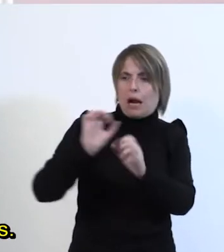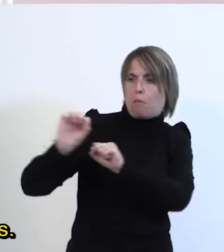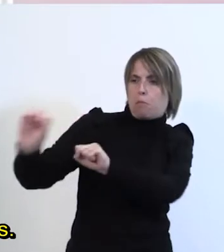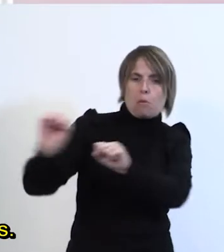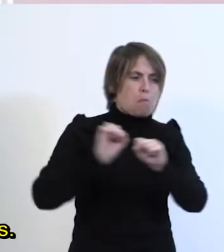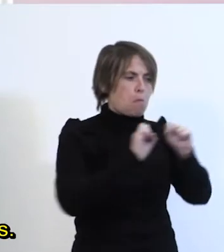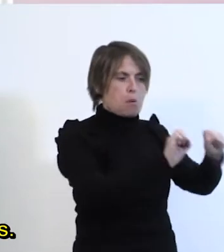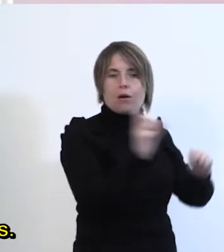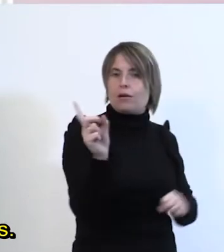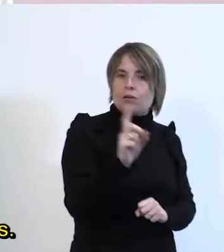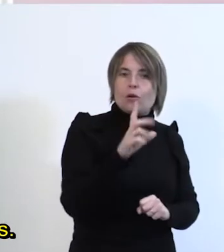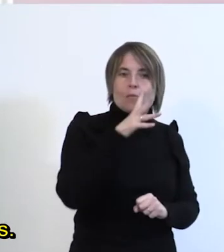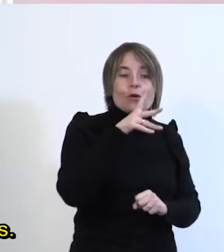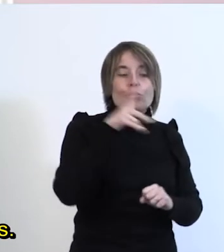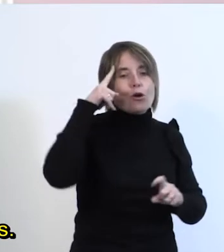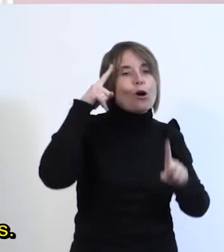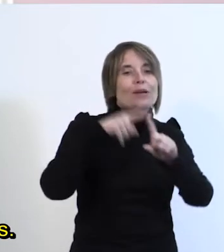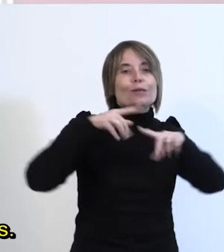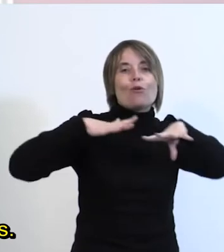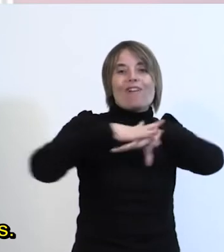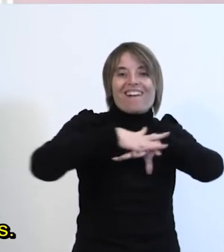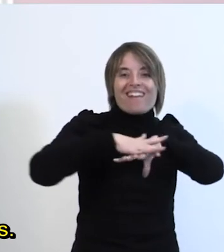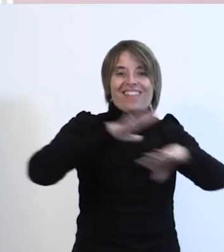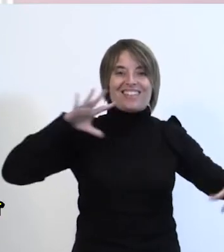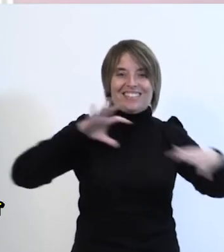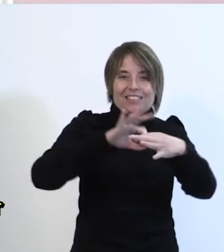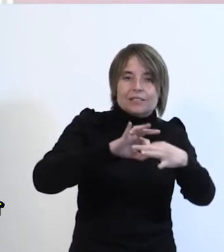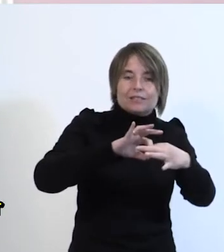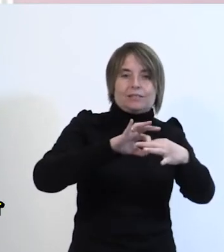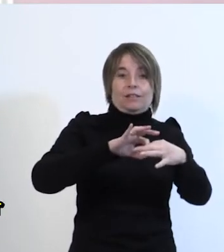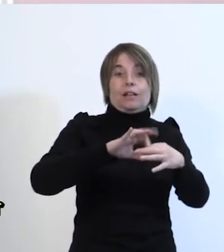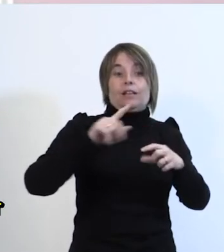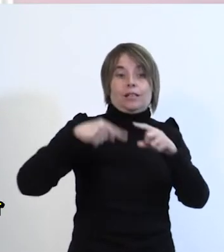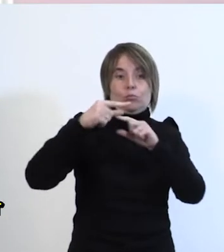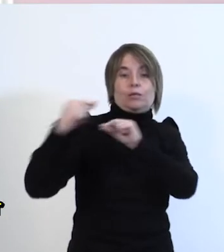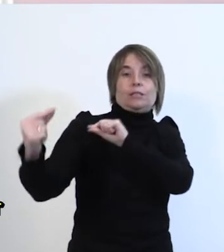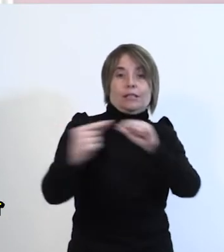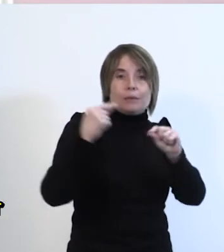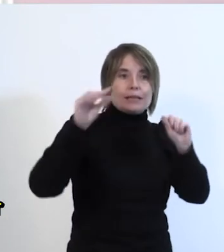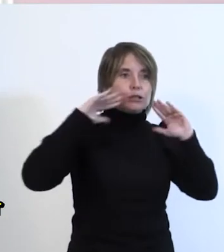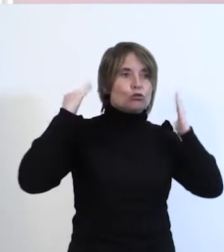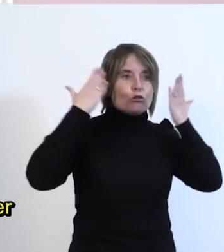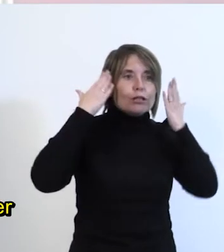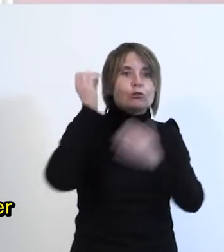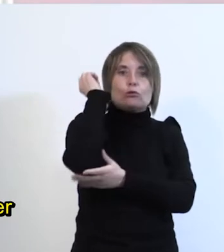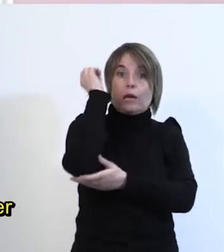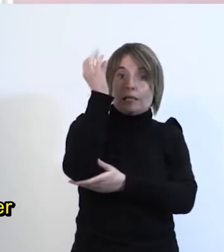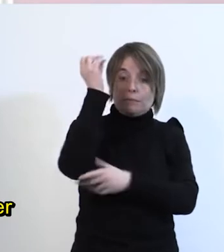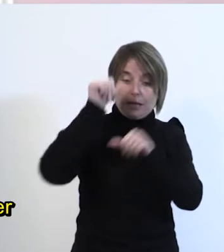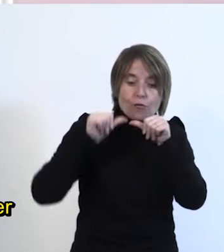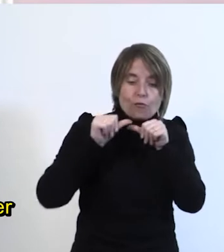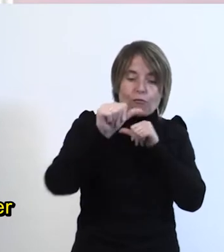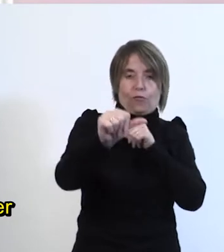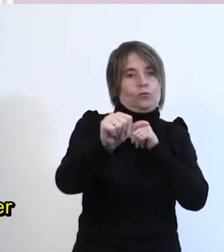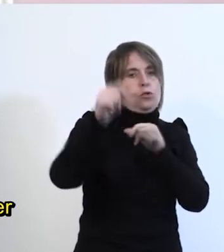división, porque hablábamos de tejer redes. Estos debates que van a centrar también ese congreso y esas asambleas que vais a